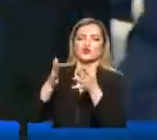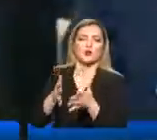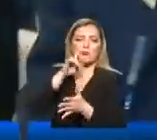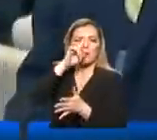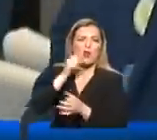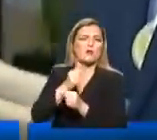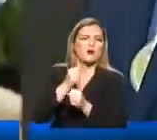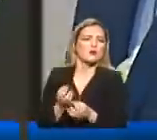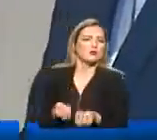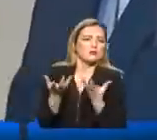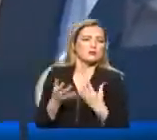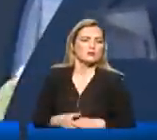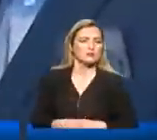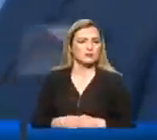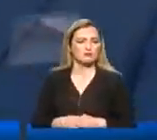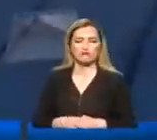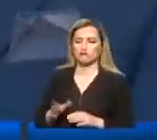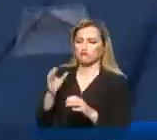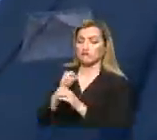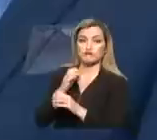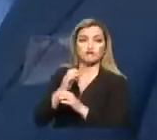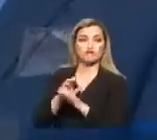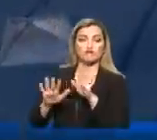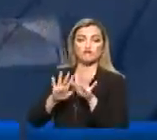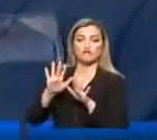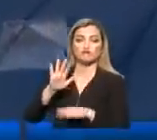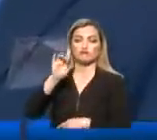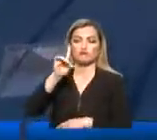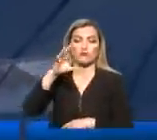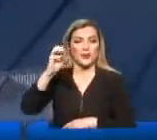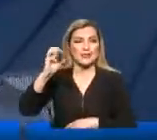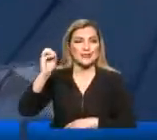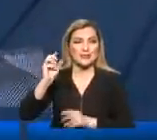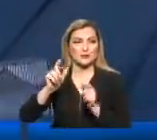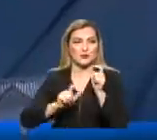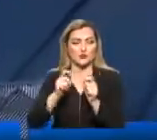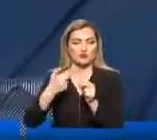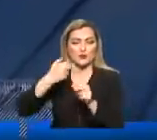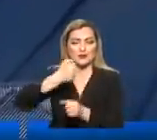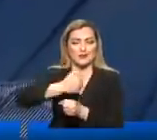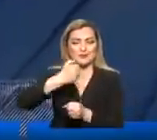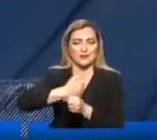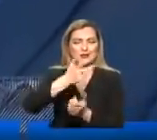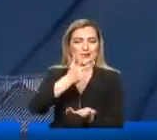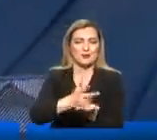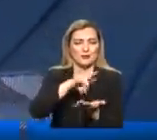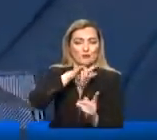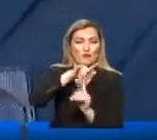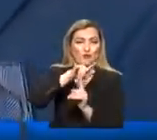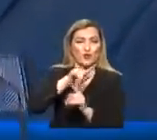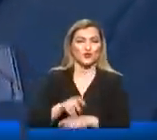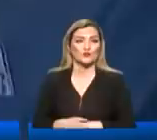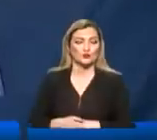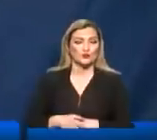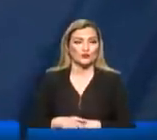en el aeropuerto? Aproximadamente estamos hablando de unas 100 personas que están trabajando en la terminal. Estamos hablando